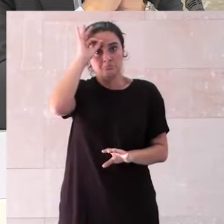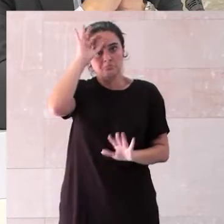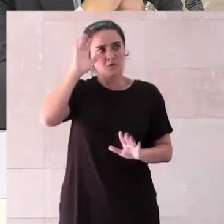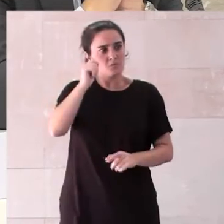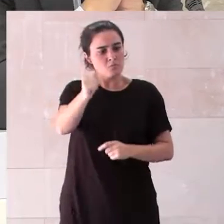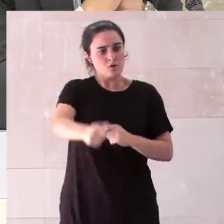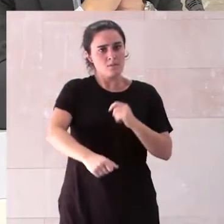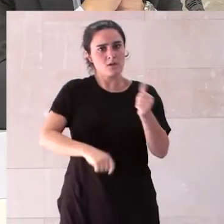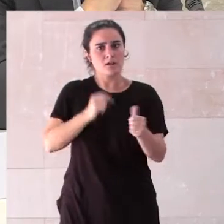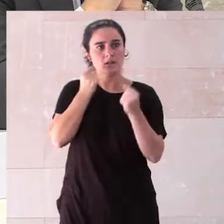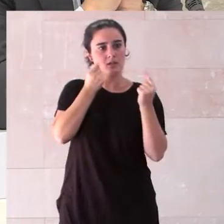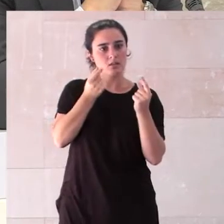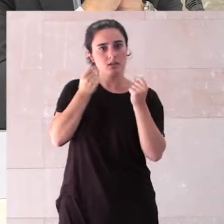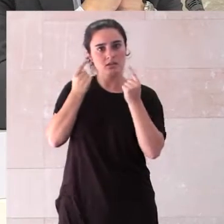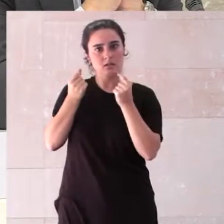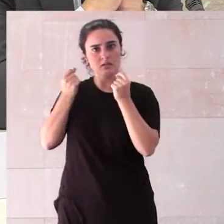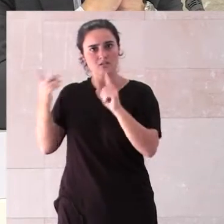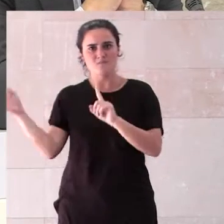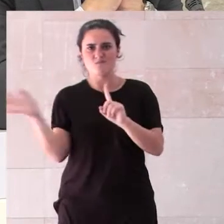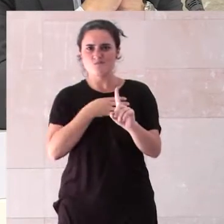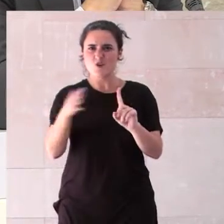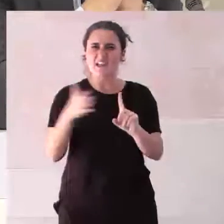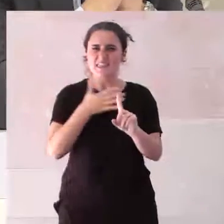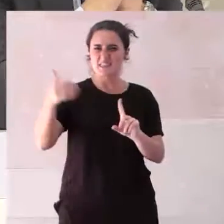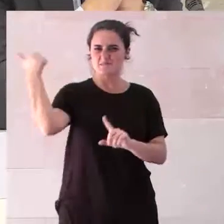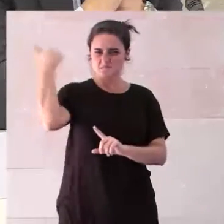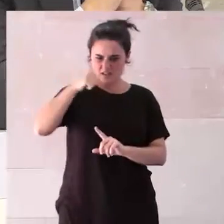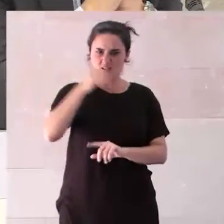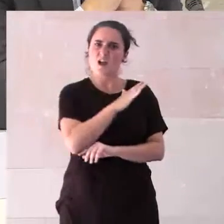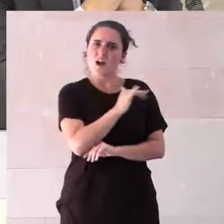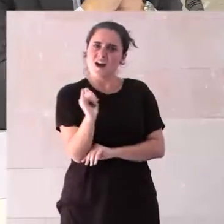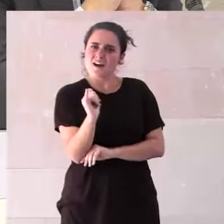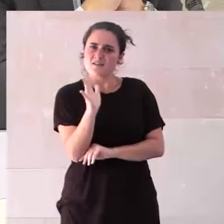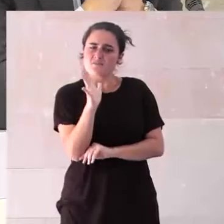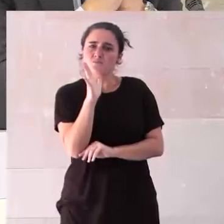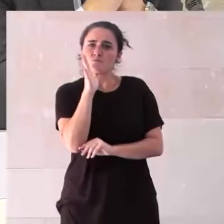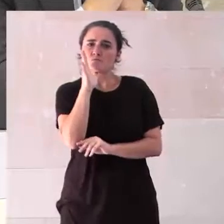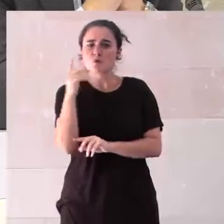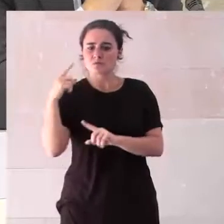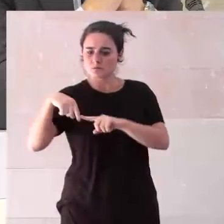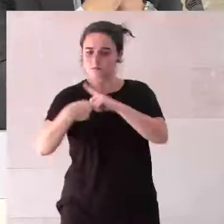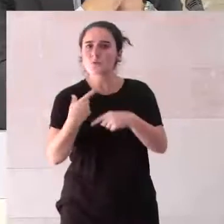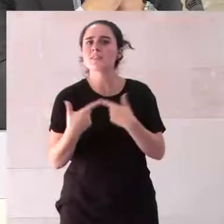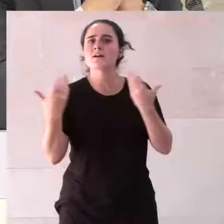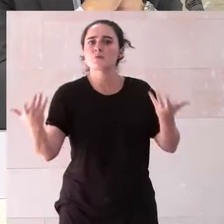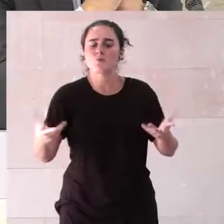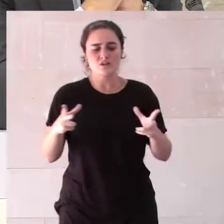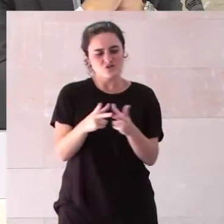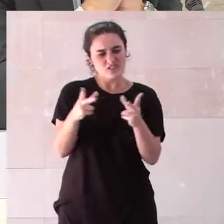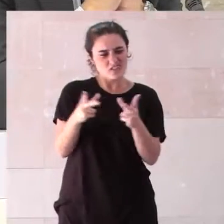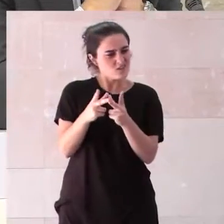poco hemos ido percatándonos de que las violencias machistas existen como consecuencia de una sociedad plagada de